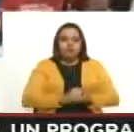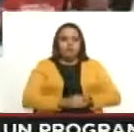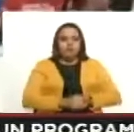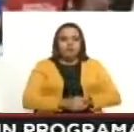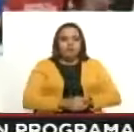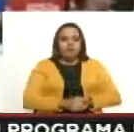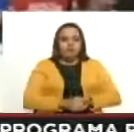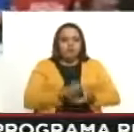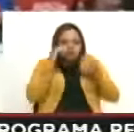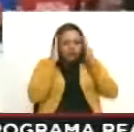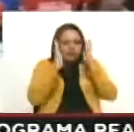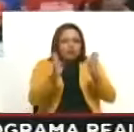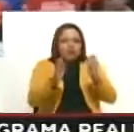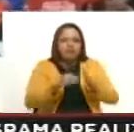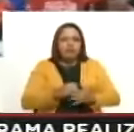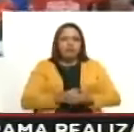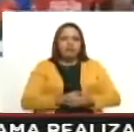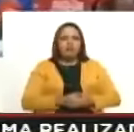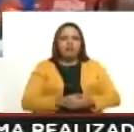Escuchen.